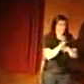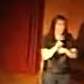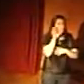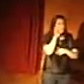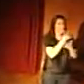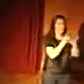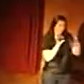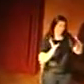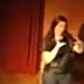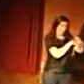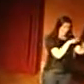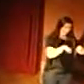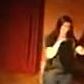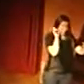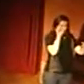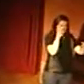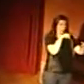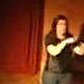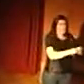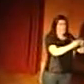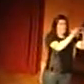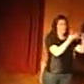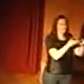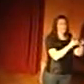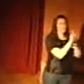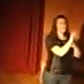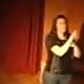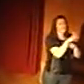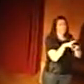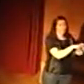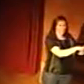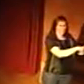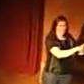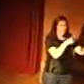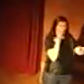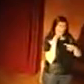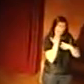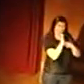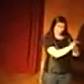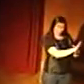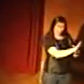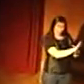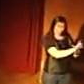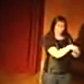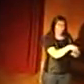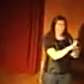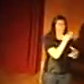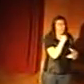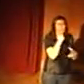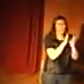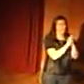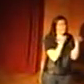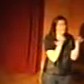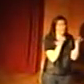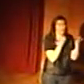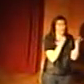XIX que tenemos en edificio Villanueva la presentación como les digo de este precioso díptico de